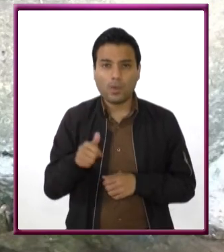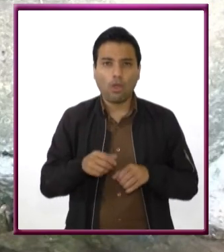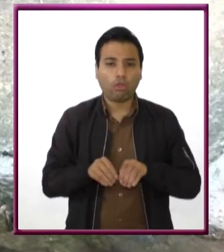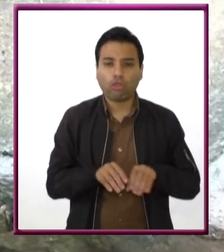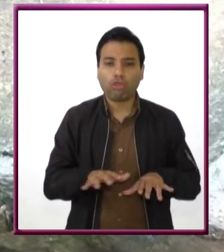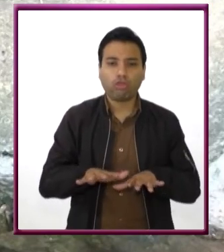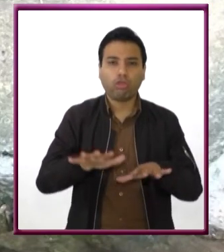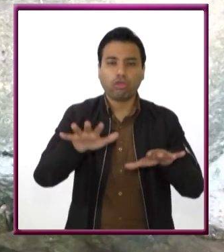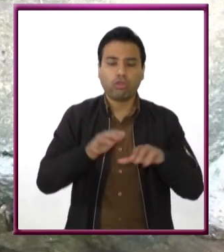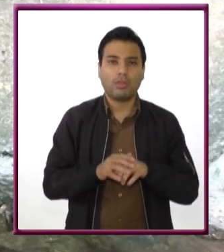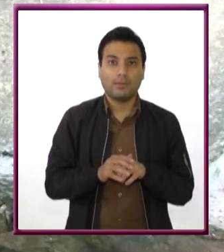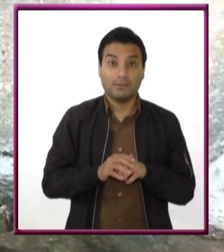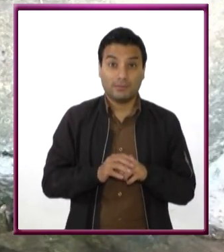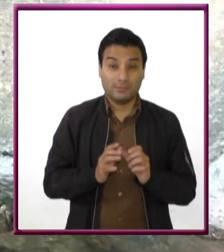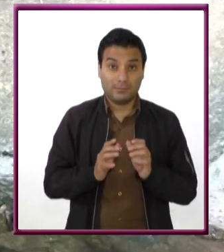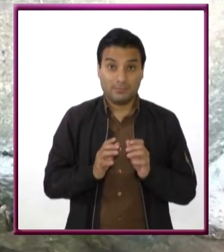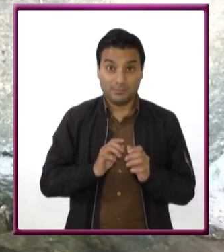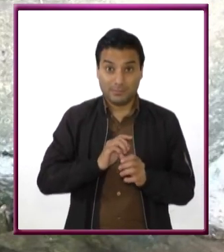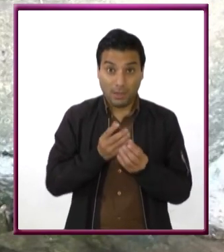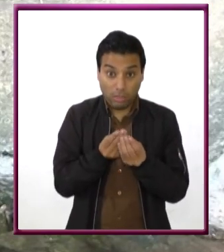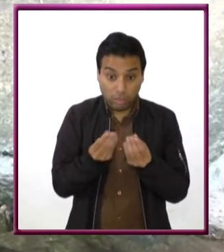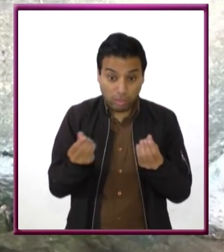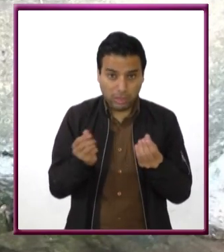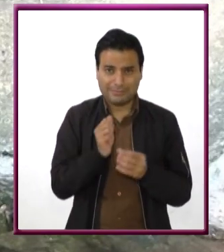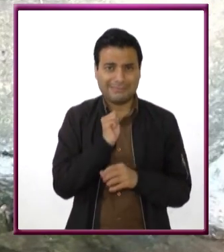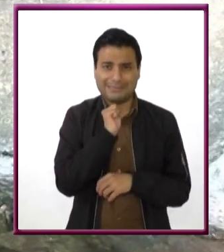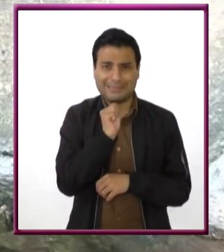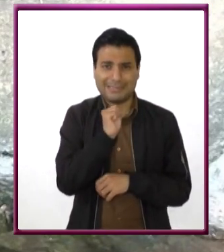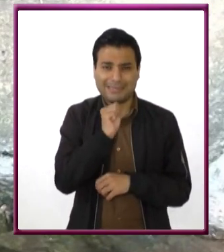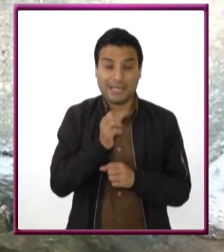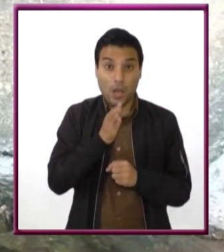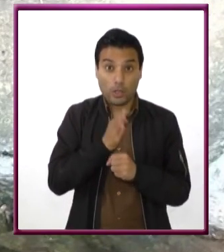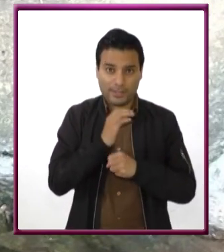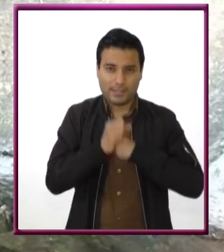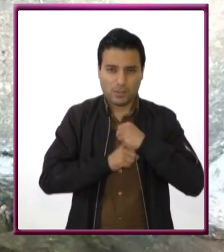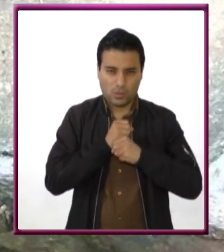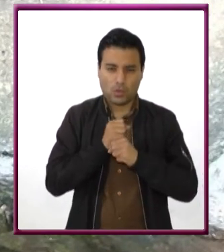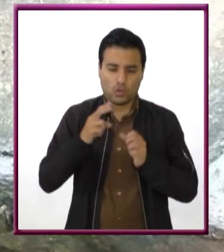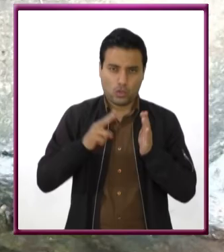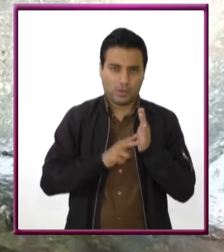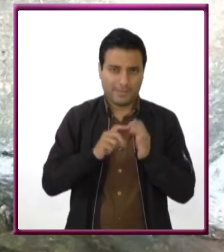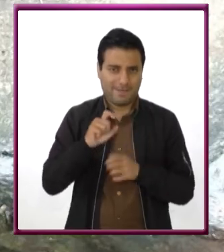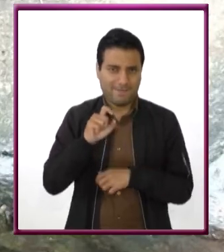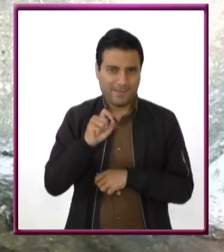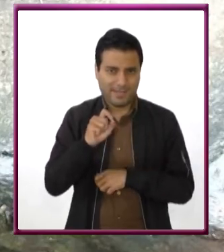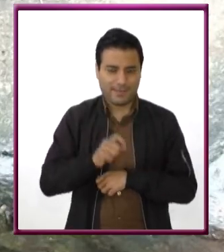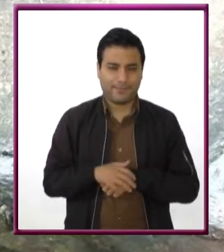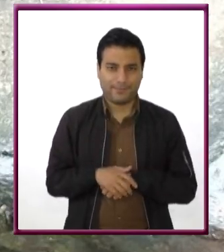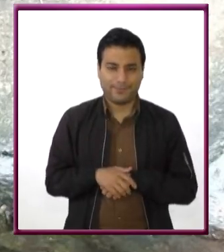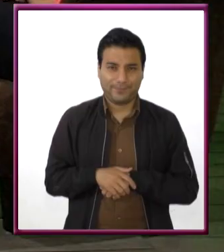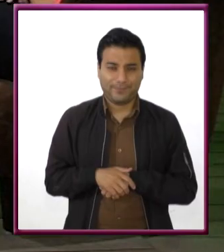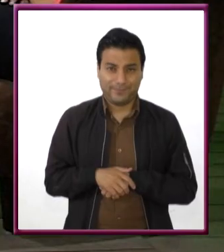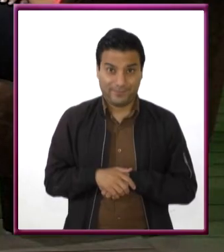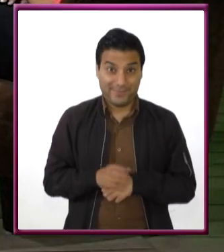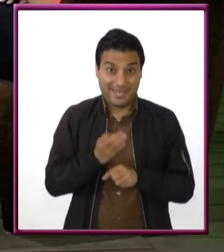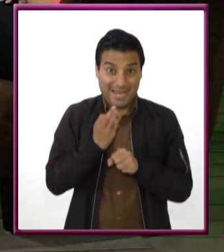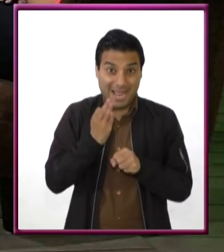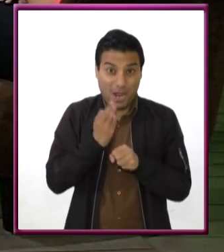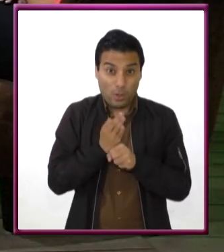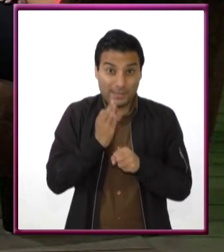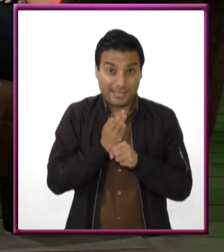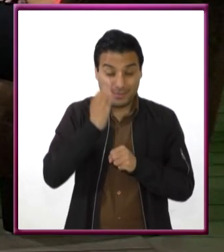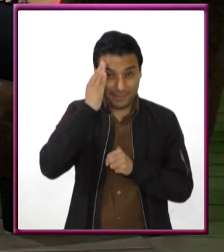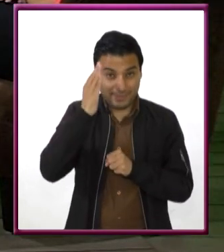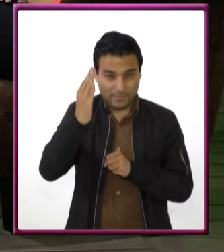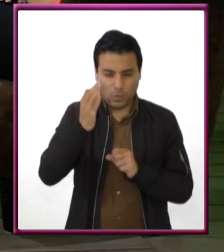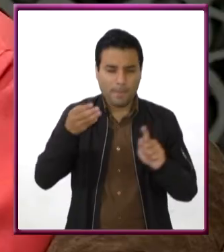cuerpos de agua y después nos regresan. Entonces, estamos en el año 2020, en donde justamente una de las